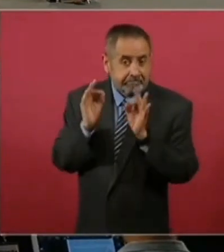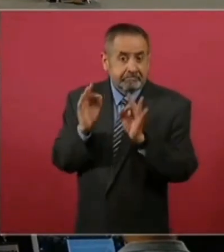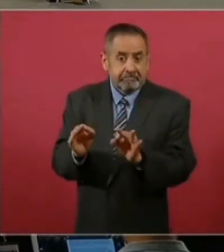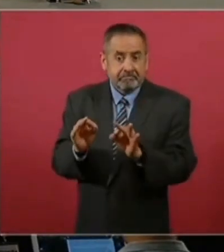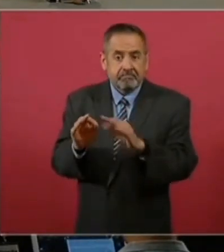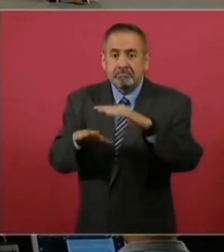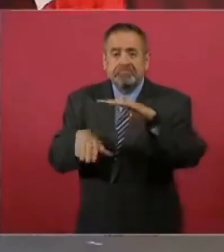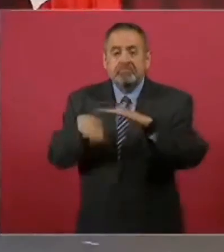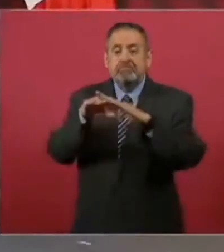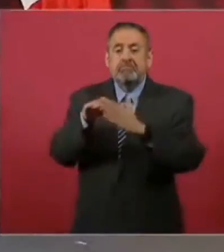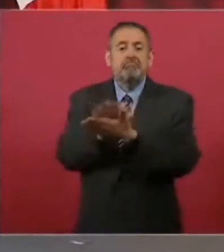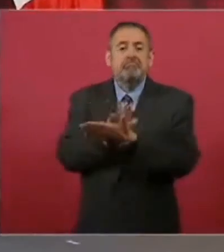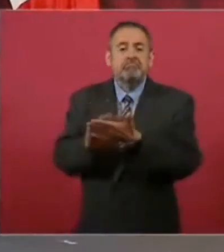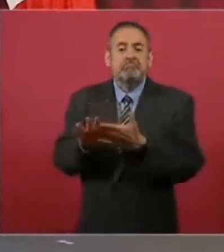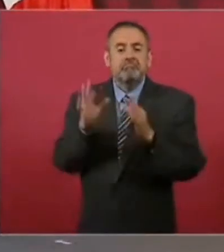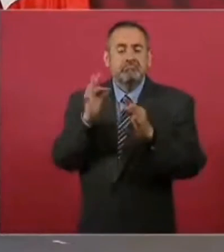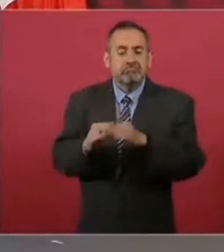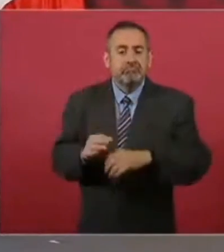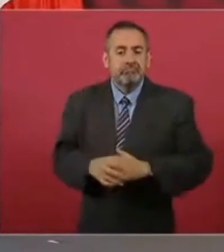esto es lo que consumimos en México.